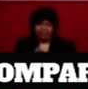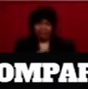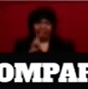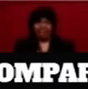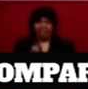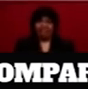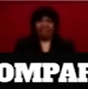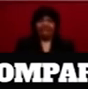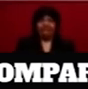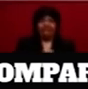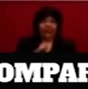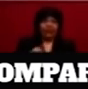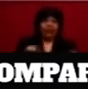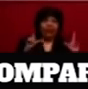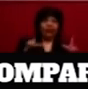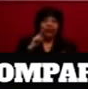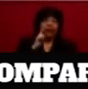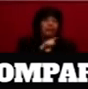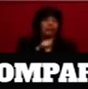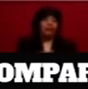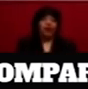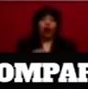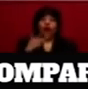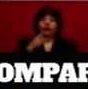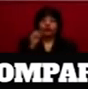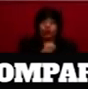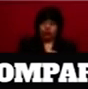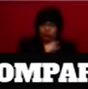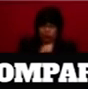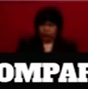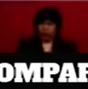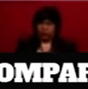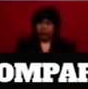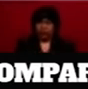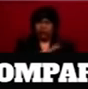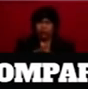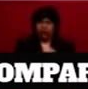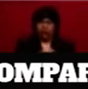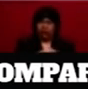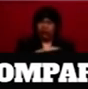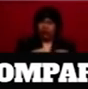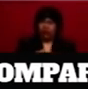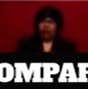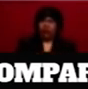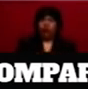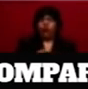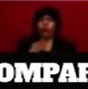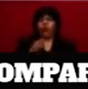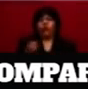si aquí en la en la diapositiva a 8 semanas tenemos un total de casos de